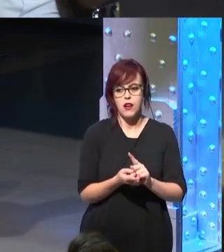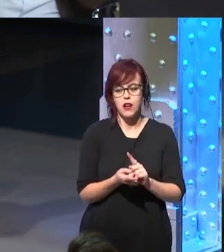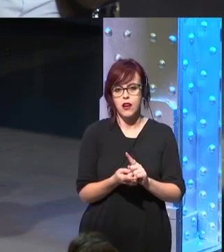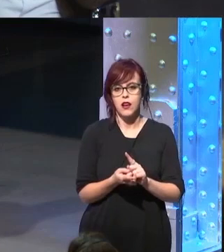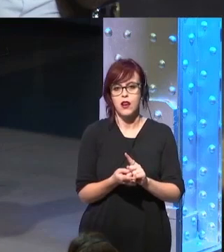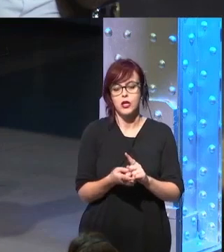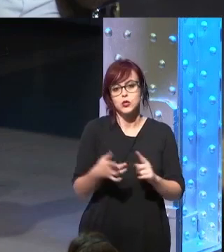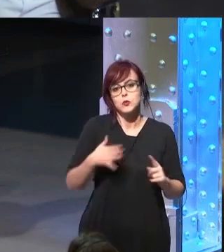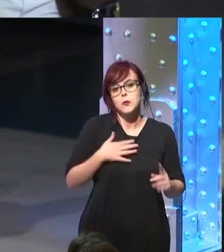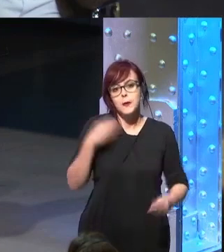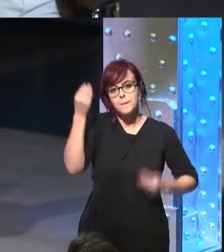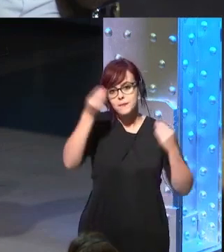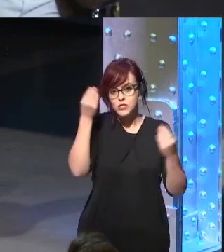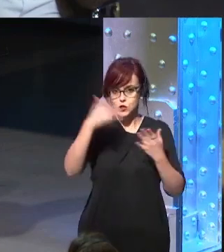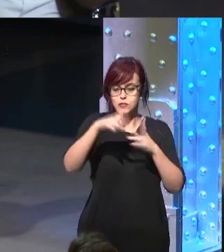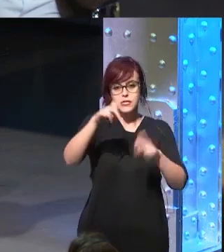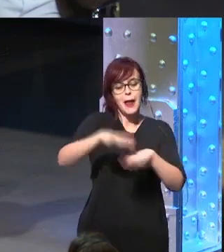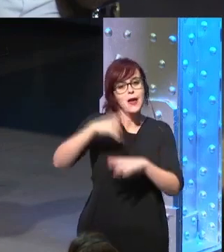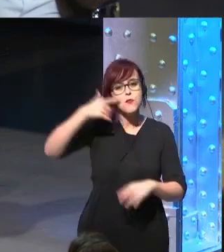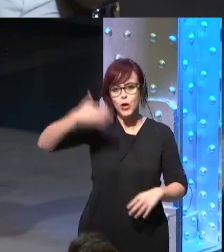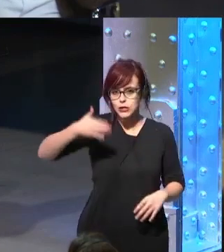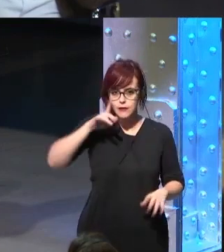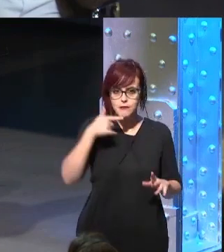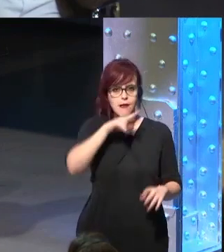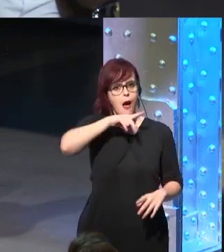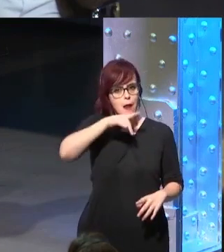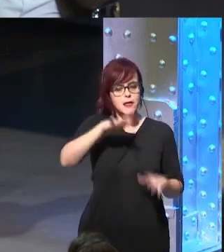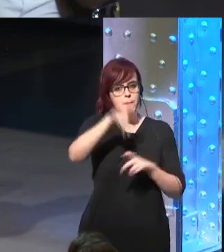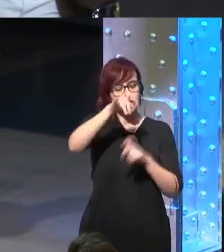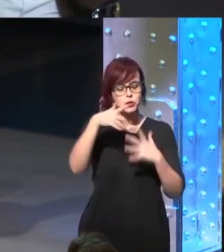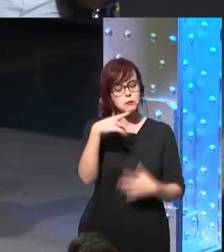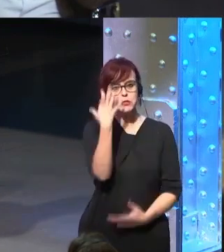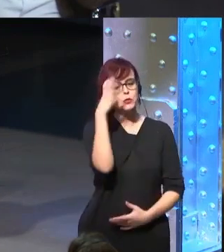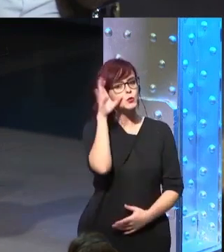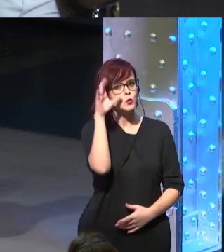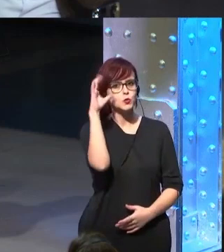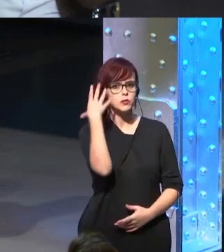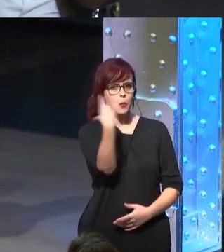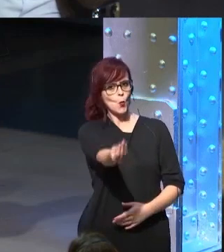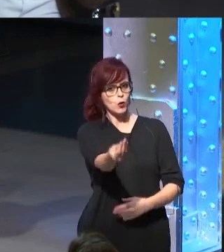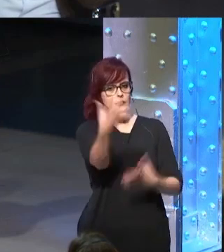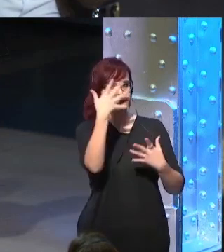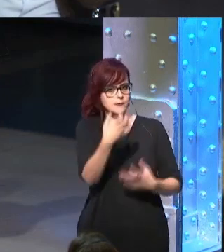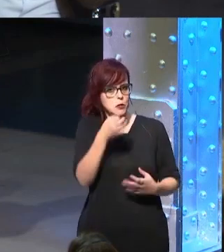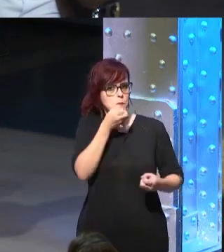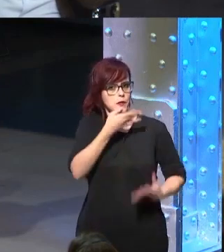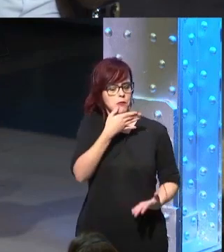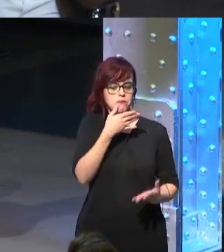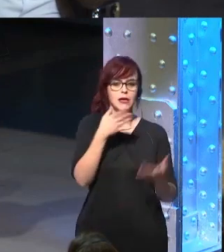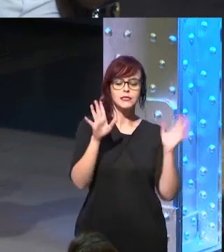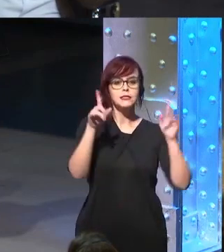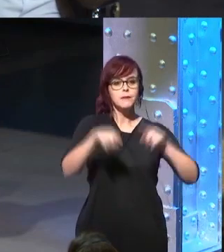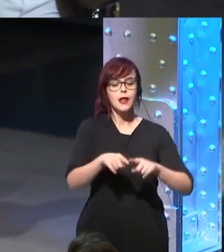lo que yo creo que es lo más importante, que es que te tomen en serio y ser eficaz? ¿Cómo podemos configurar eso de una manera